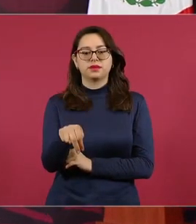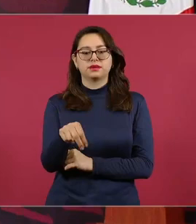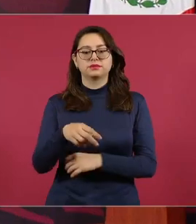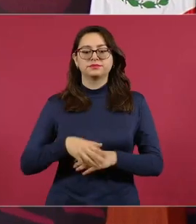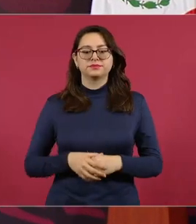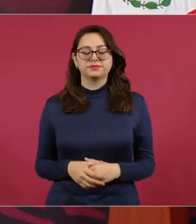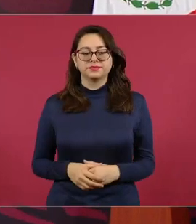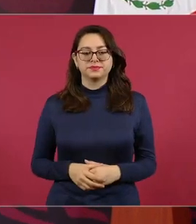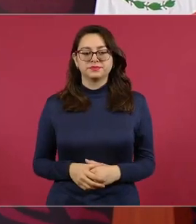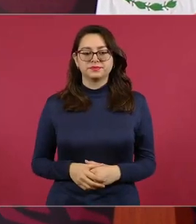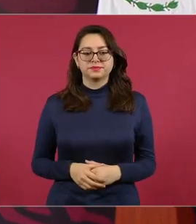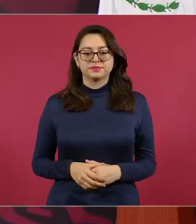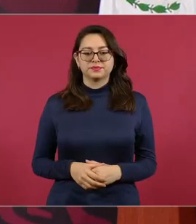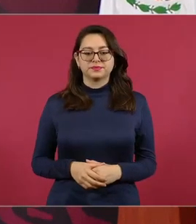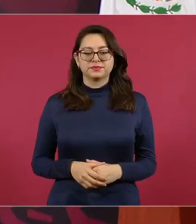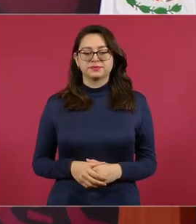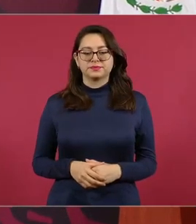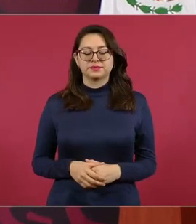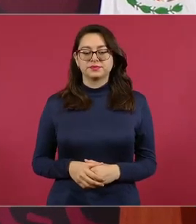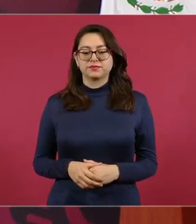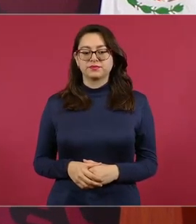Y es una información